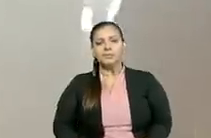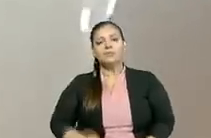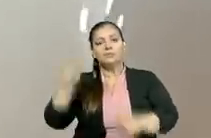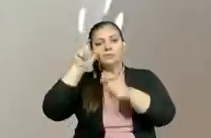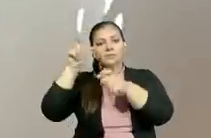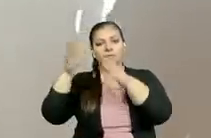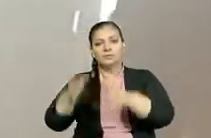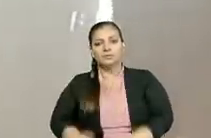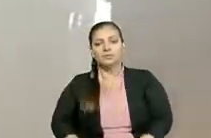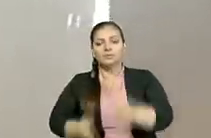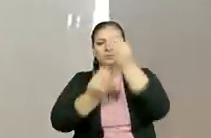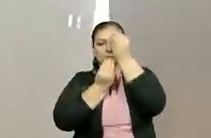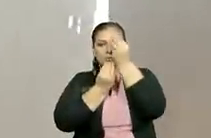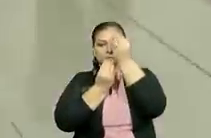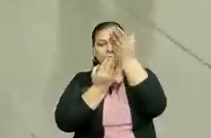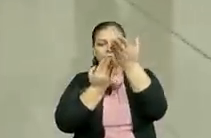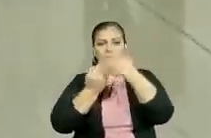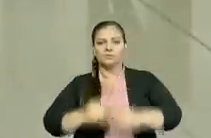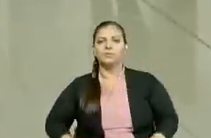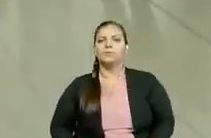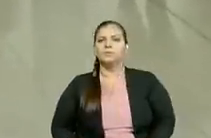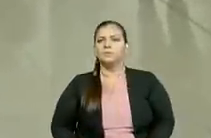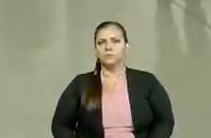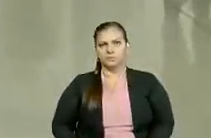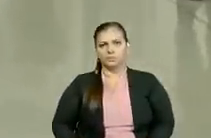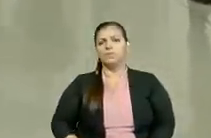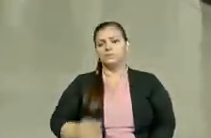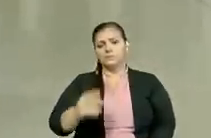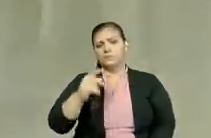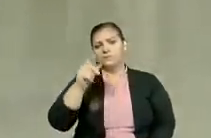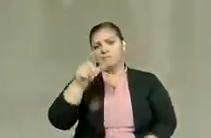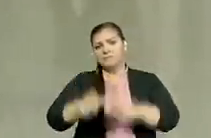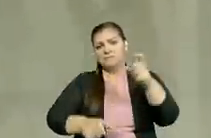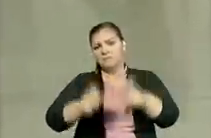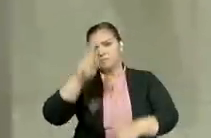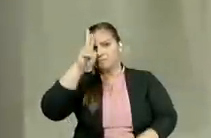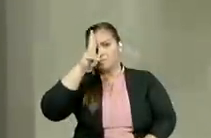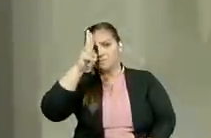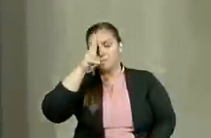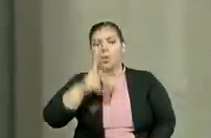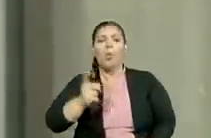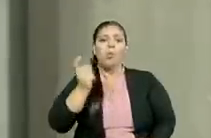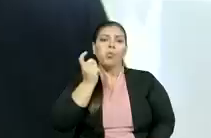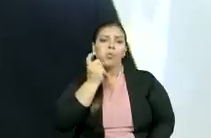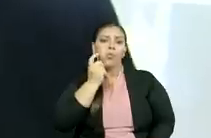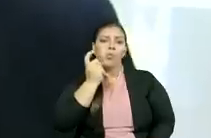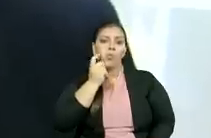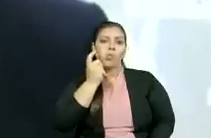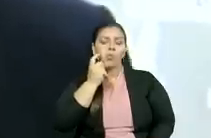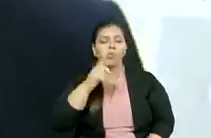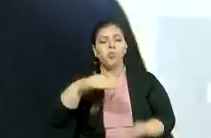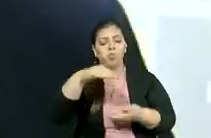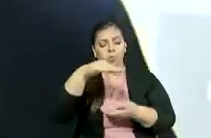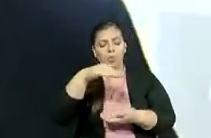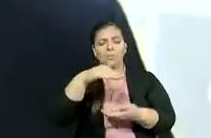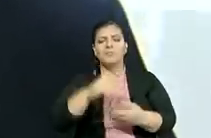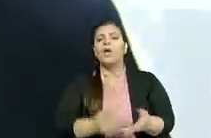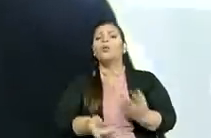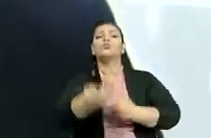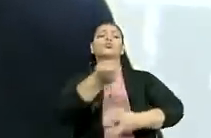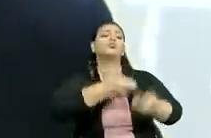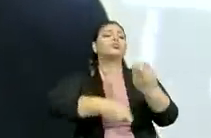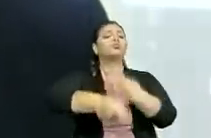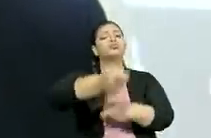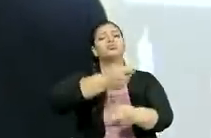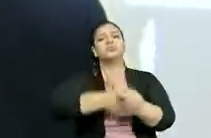ocurrió en Monte Sinaí. Según indicó el fiscal de turno, en este modo de operar, esconden las armas en fundas de dulces.